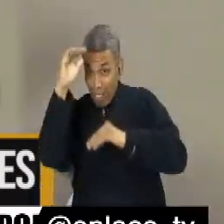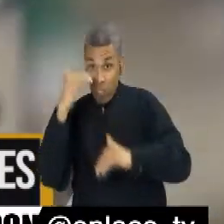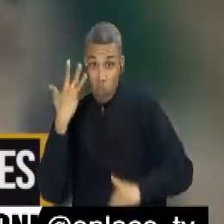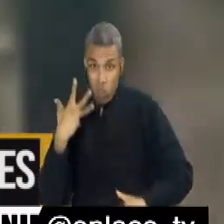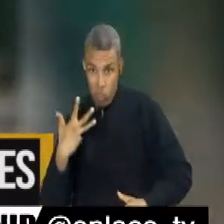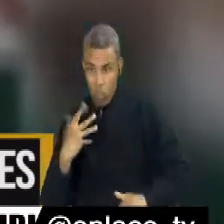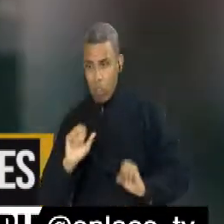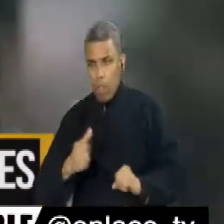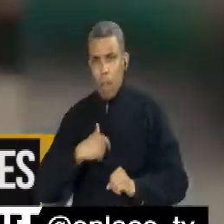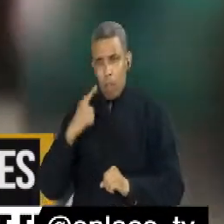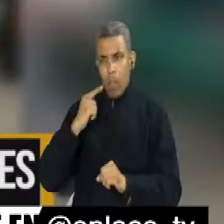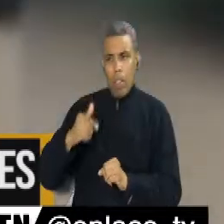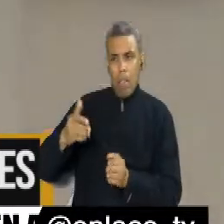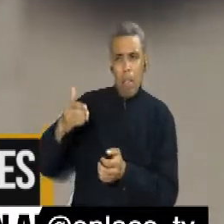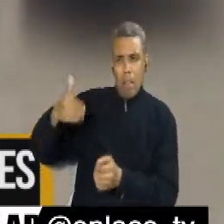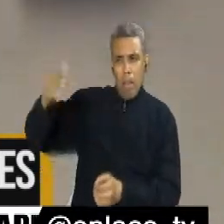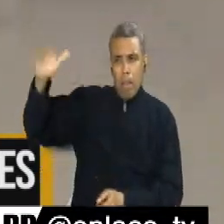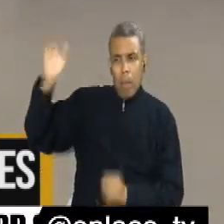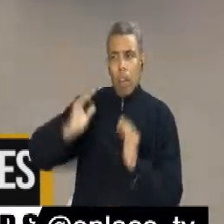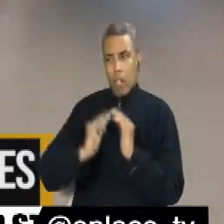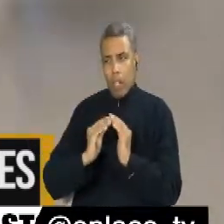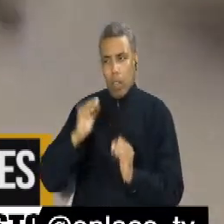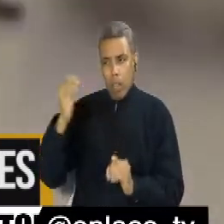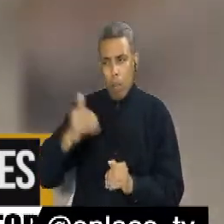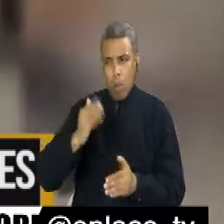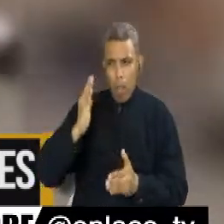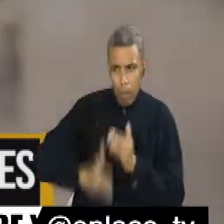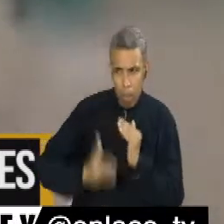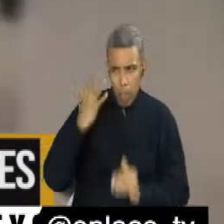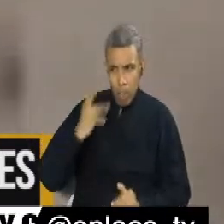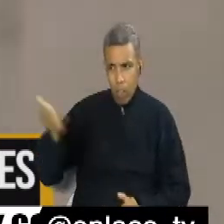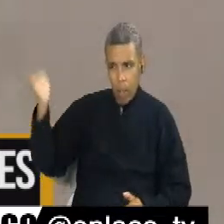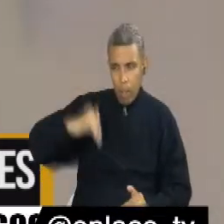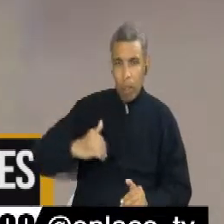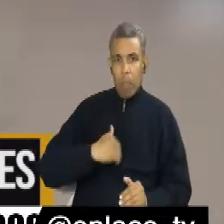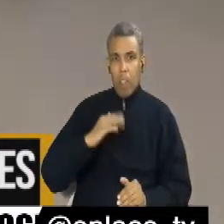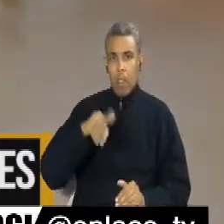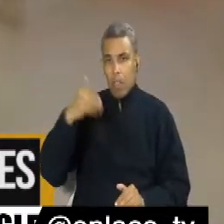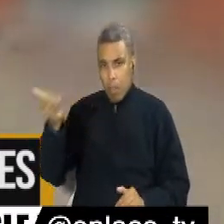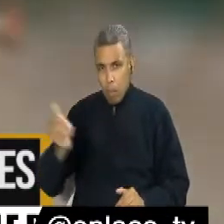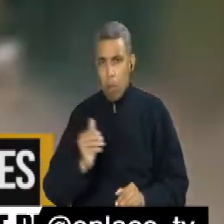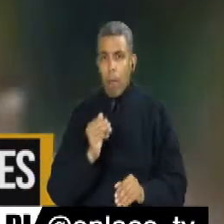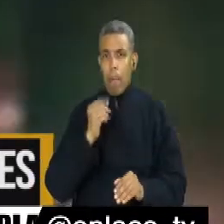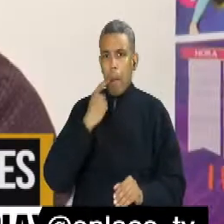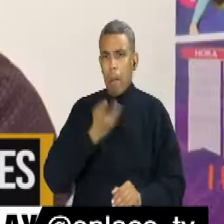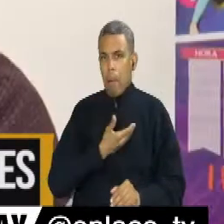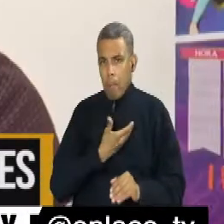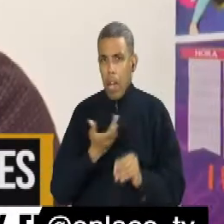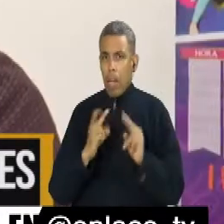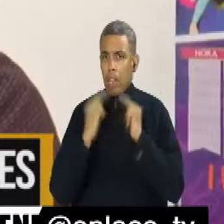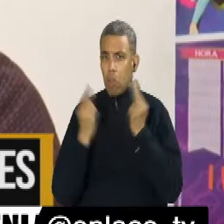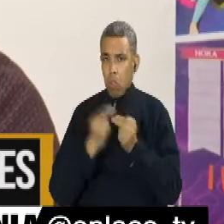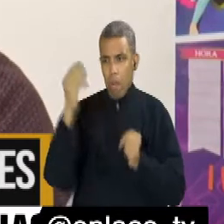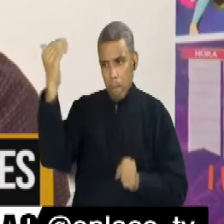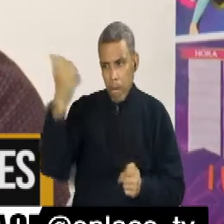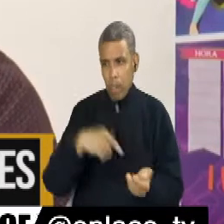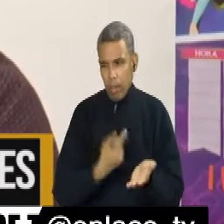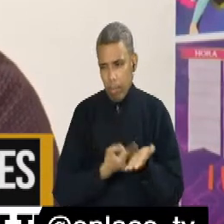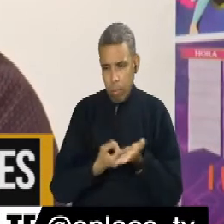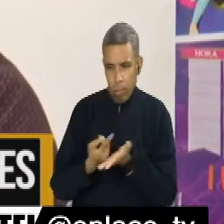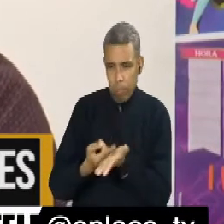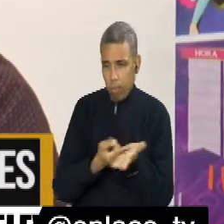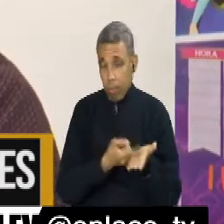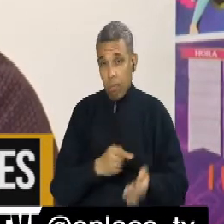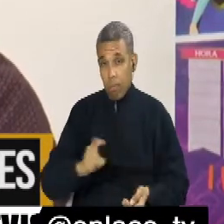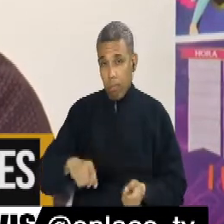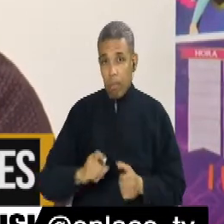colegio en las próximas horas se reunirán con los padres de familia de las niñas y así escuchar todas las partes. Por ley deben tener su representante